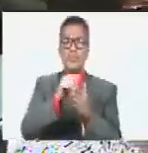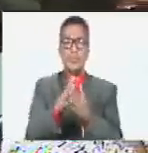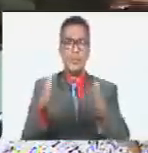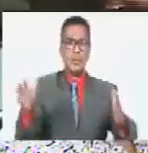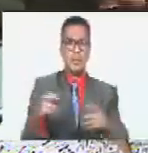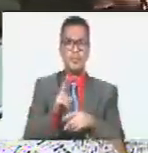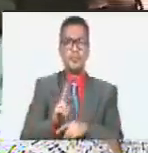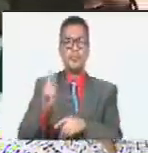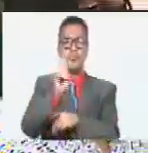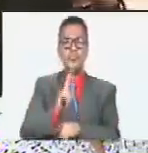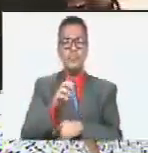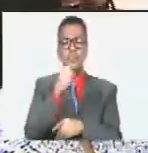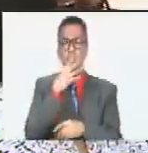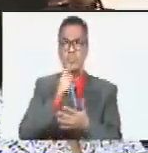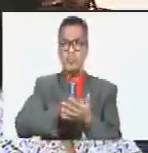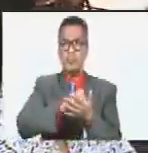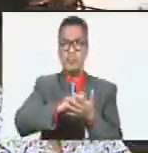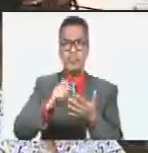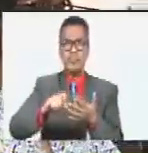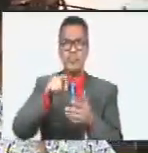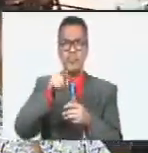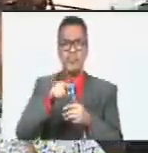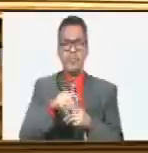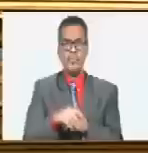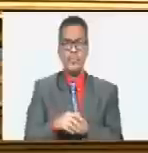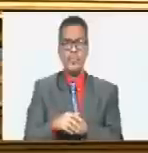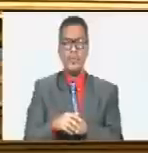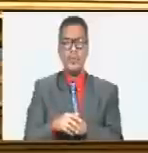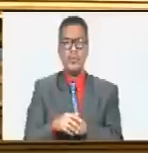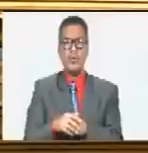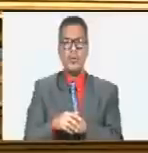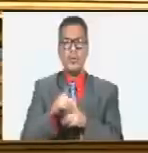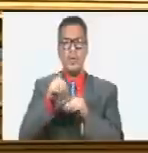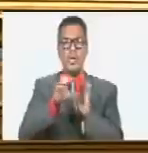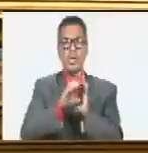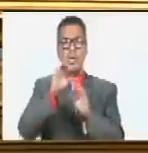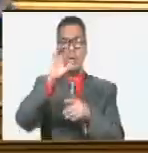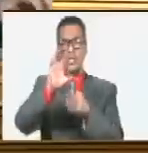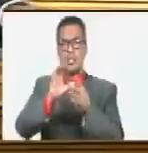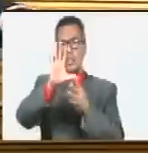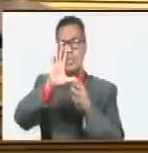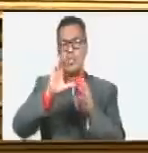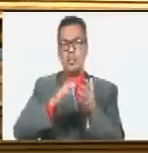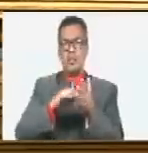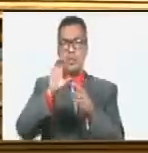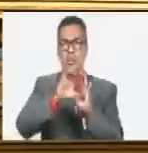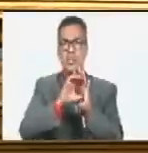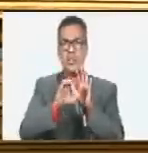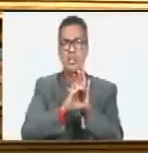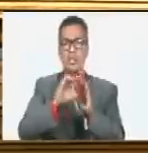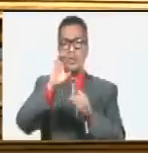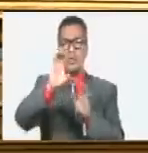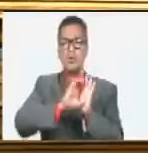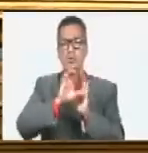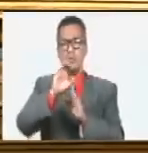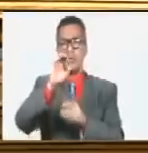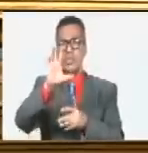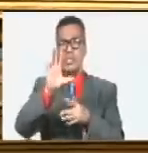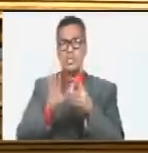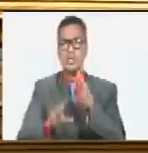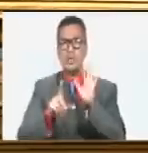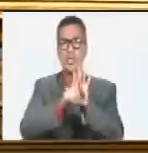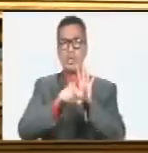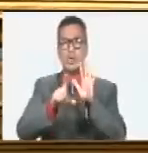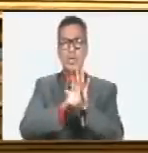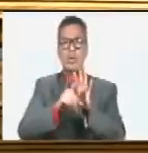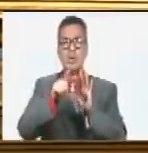en la redacción precisamente de este capítulo quinto, de este título quinto y de las leyes